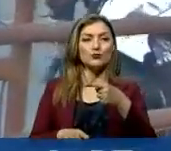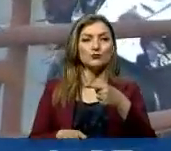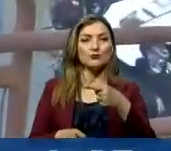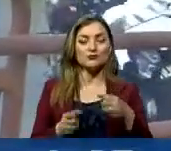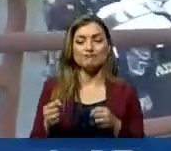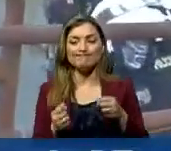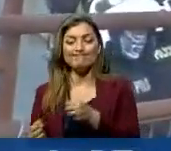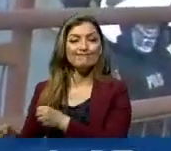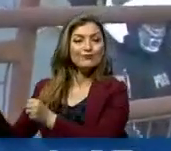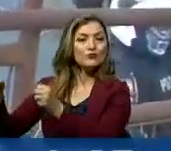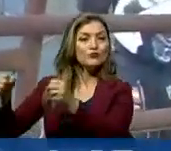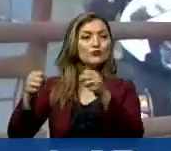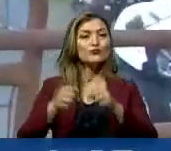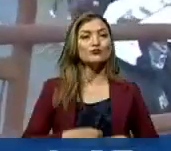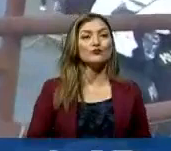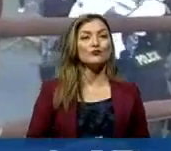Reiteramos,